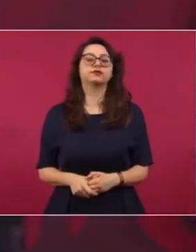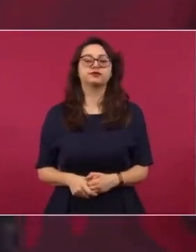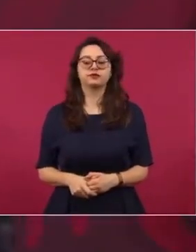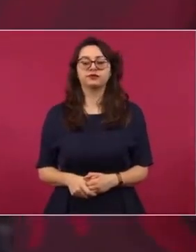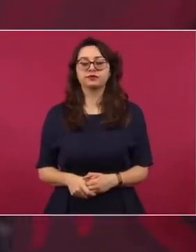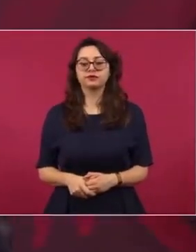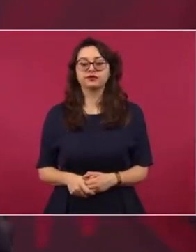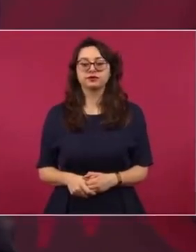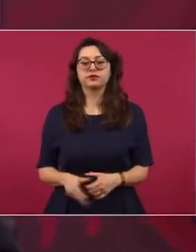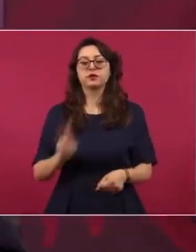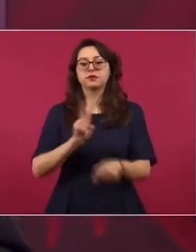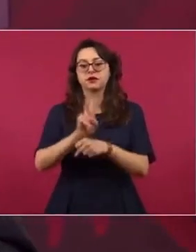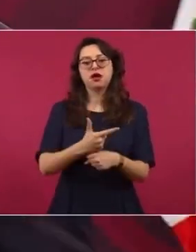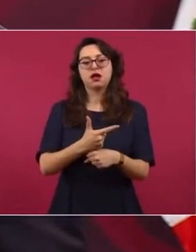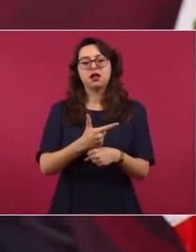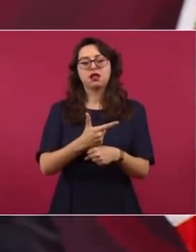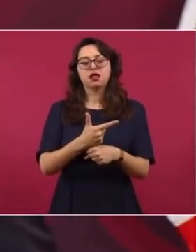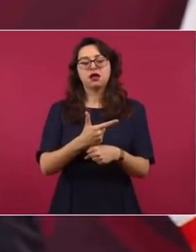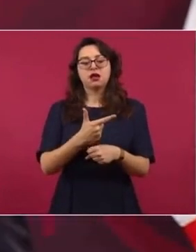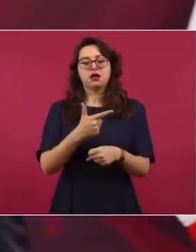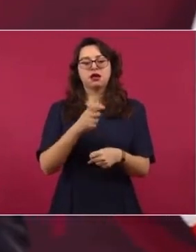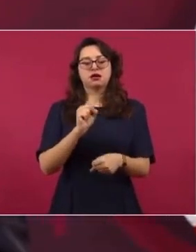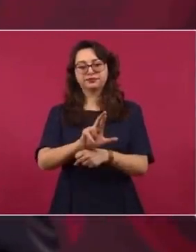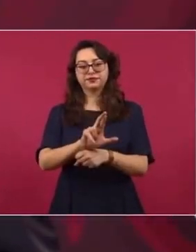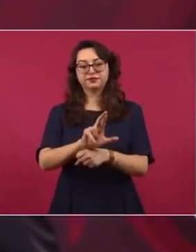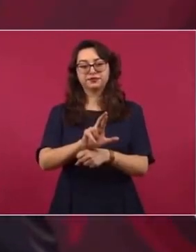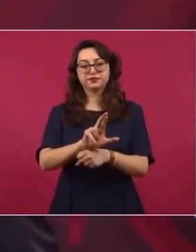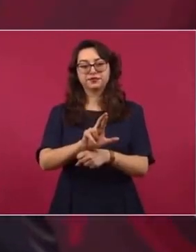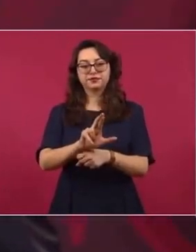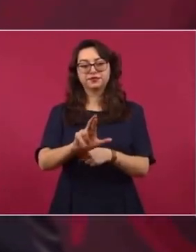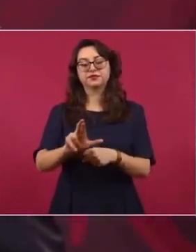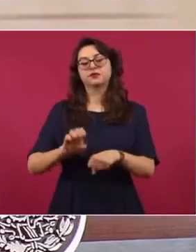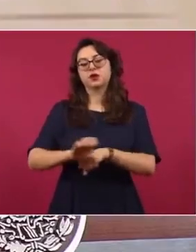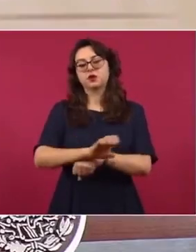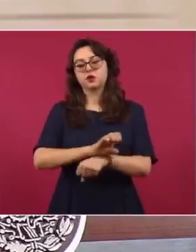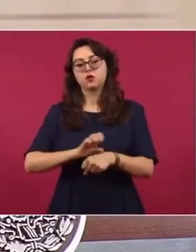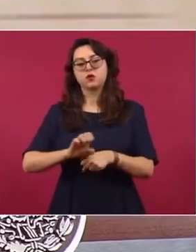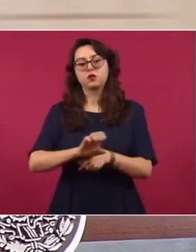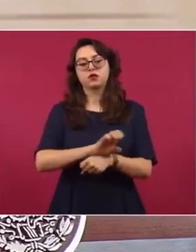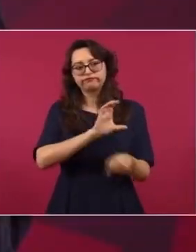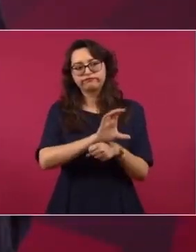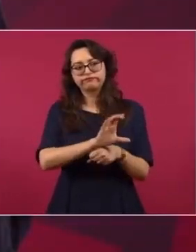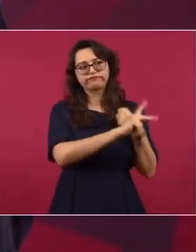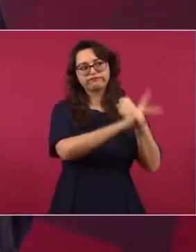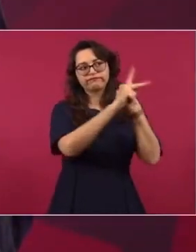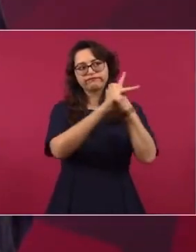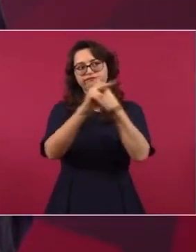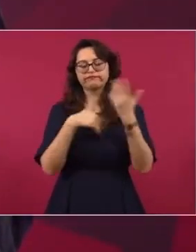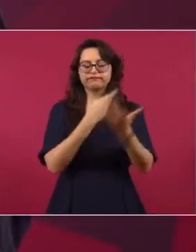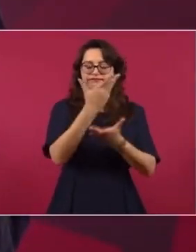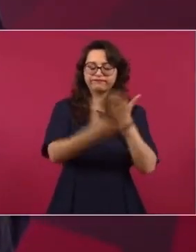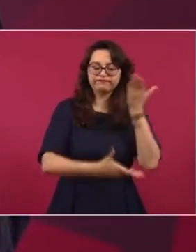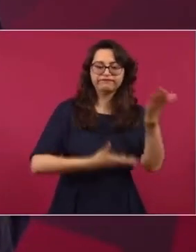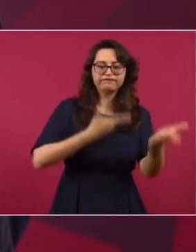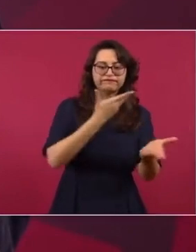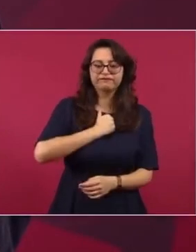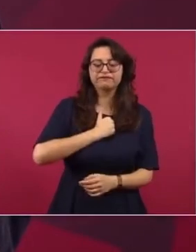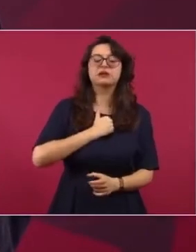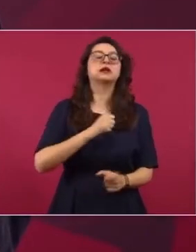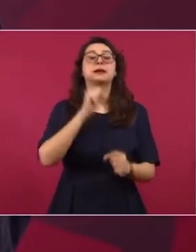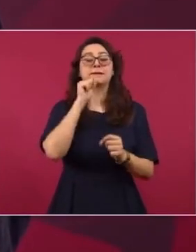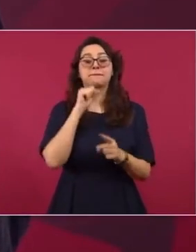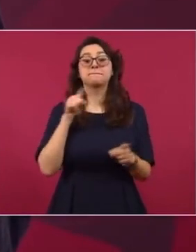venezolanos guatemaltecos salvadoreños Ecuatorianos colombianos y a los gobiernos